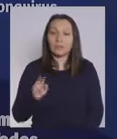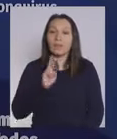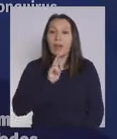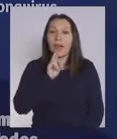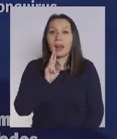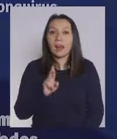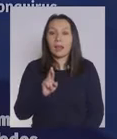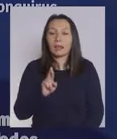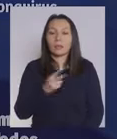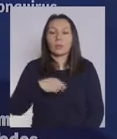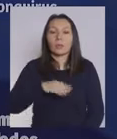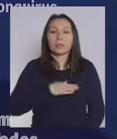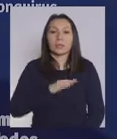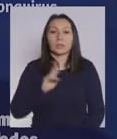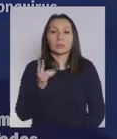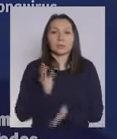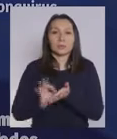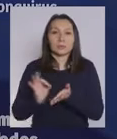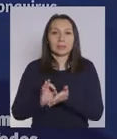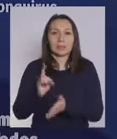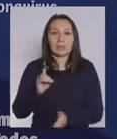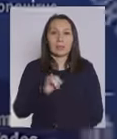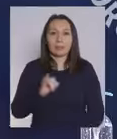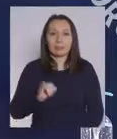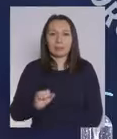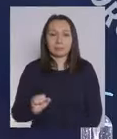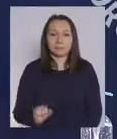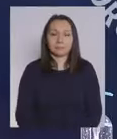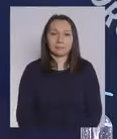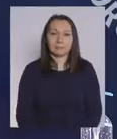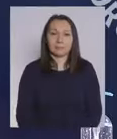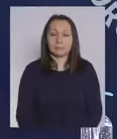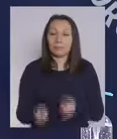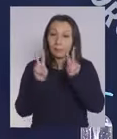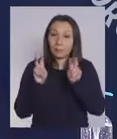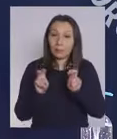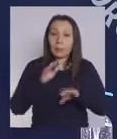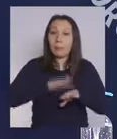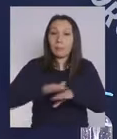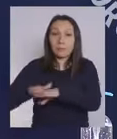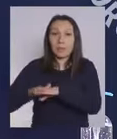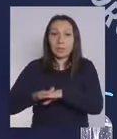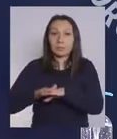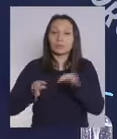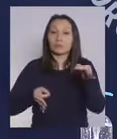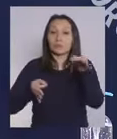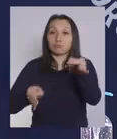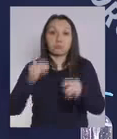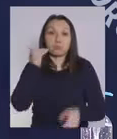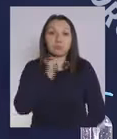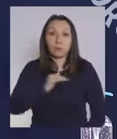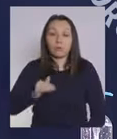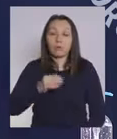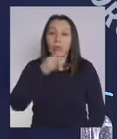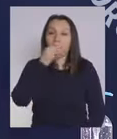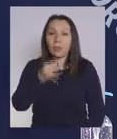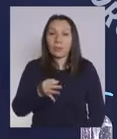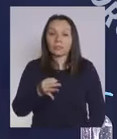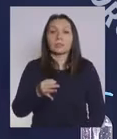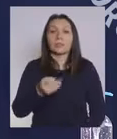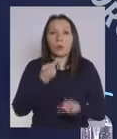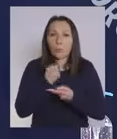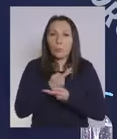contestará nuestra subsecretaria Paula Daza. En relación al permiso de los niños, quiero decir que lo